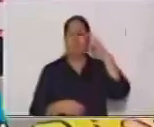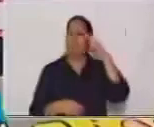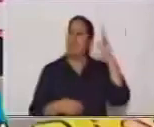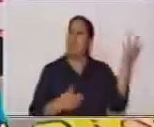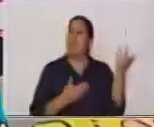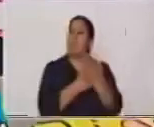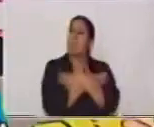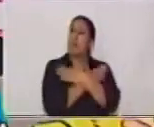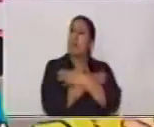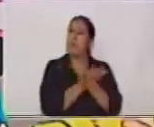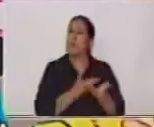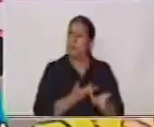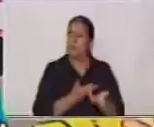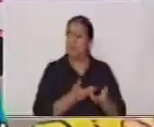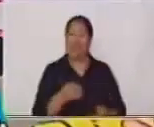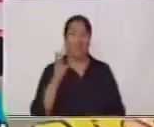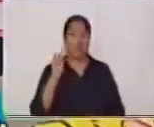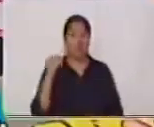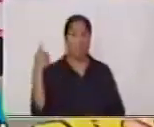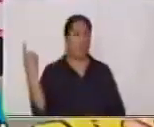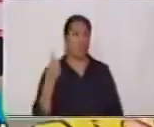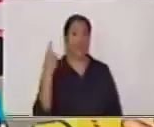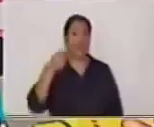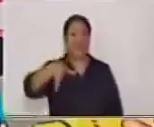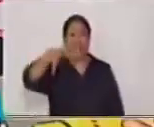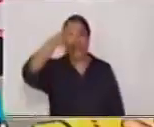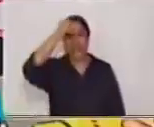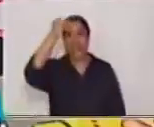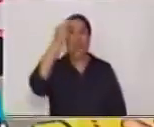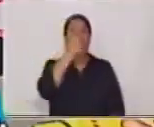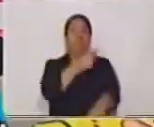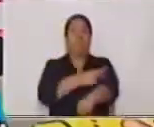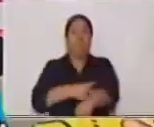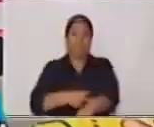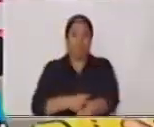especial? Es importante que aprendas tanto a narrar como a